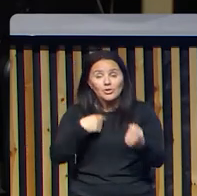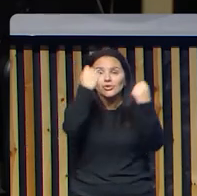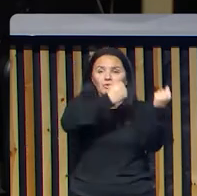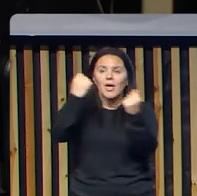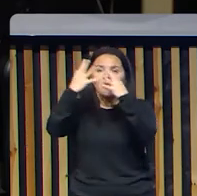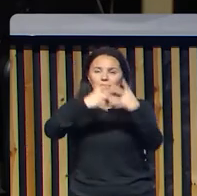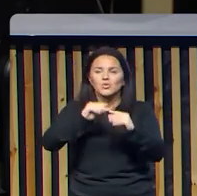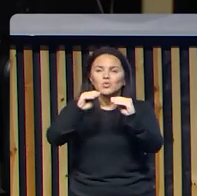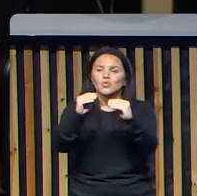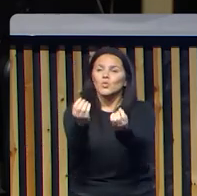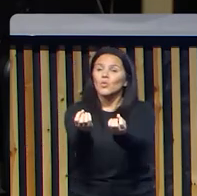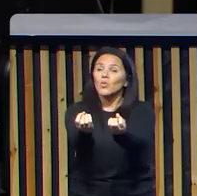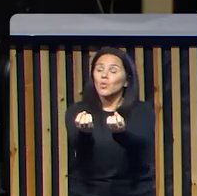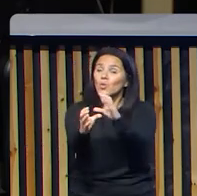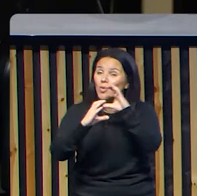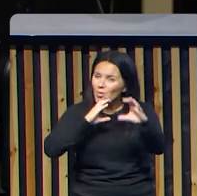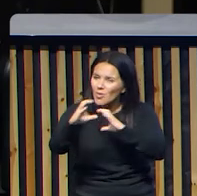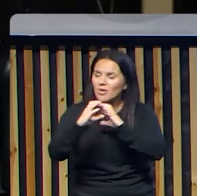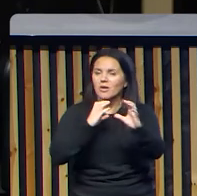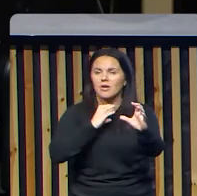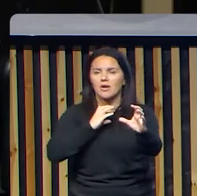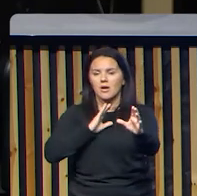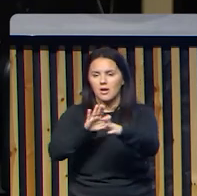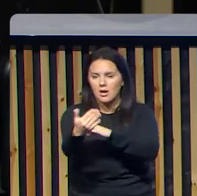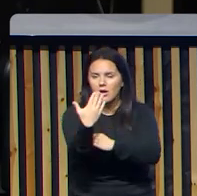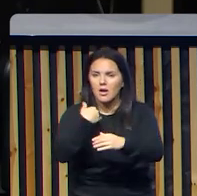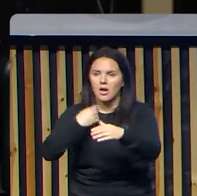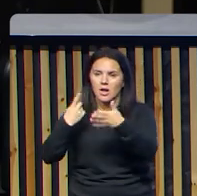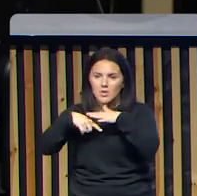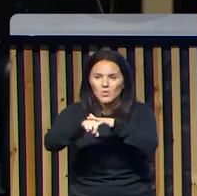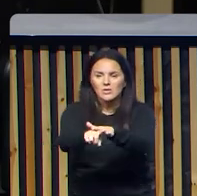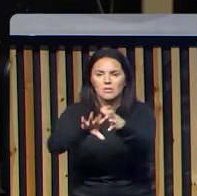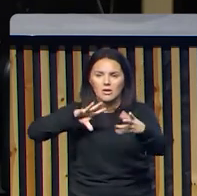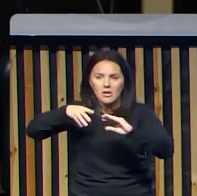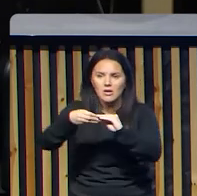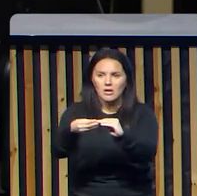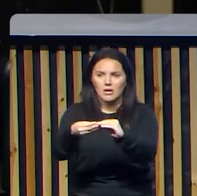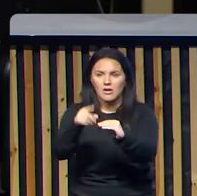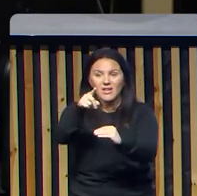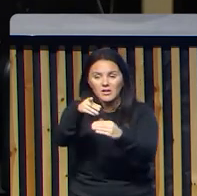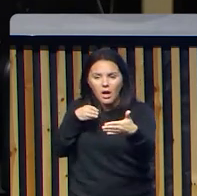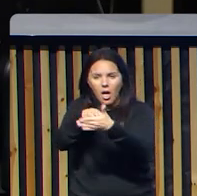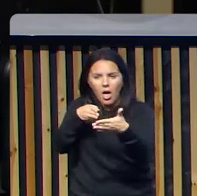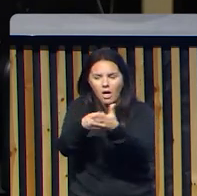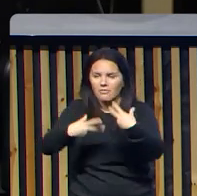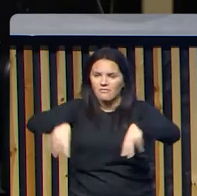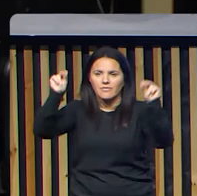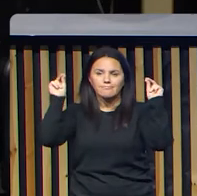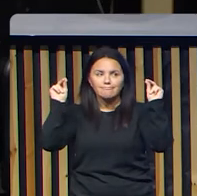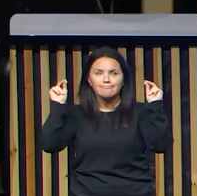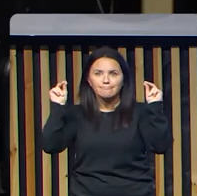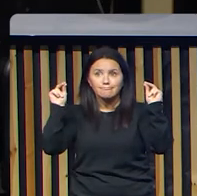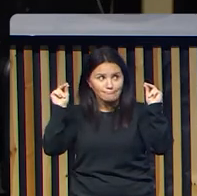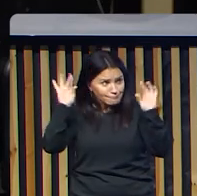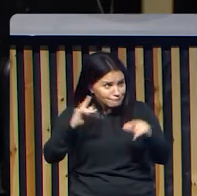administración cuya comunicación sea accesible adaptativa e inclusiva y que deje de ser una barrera burocrática también